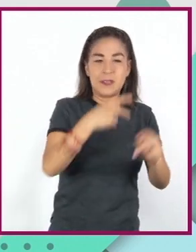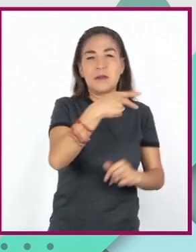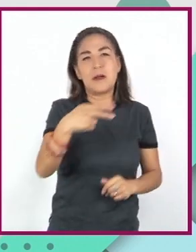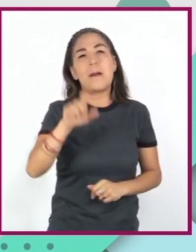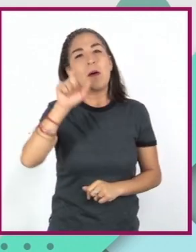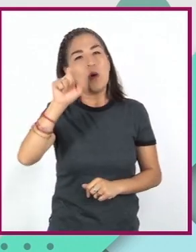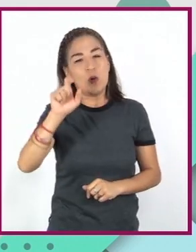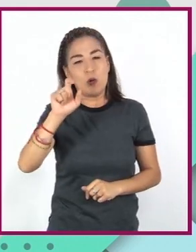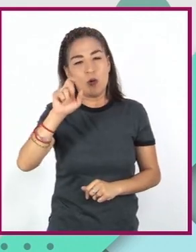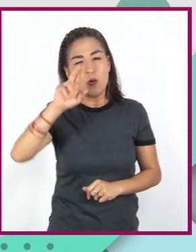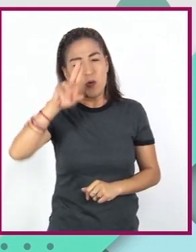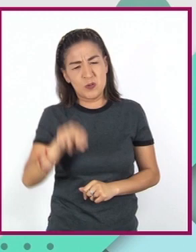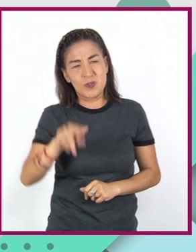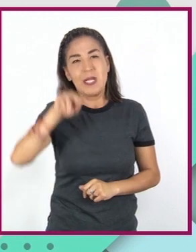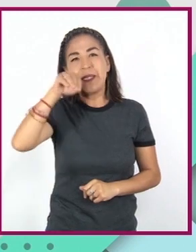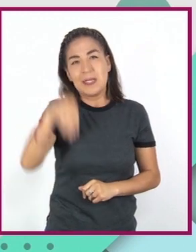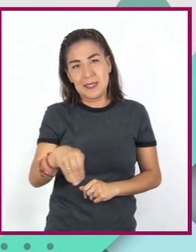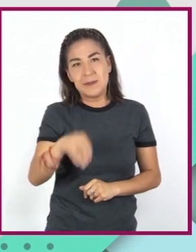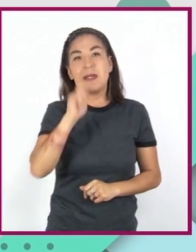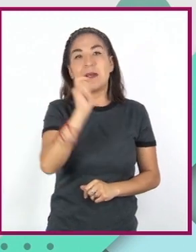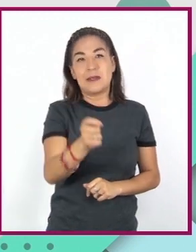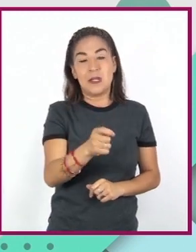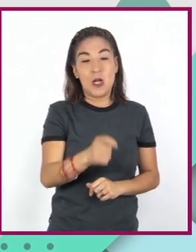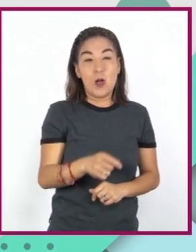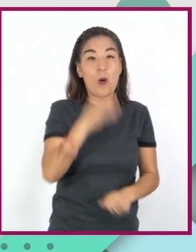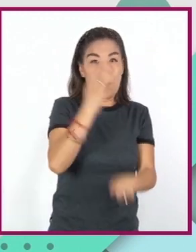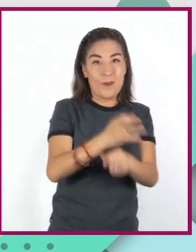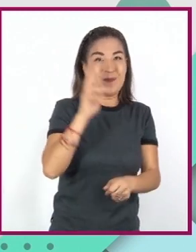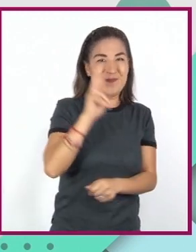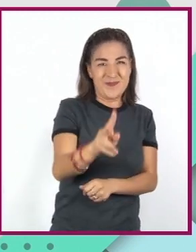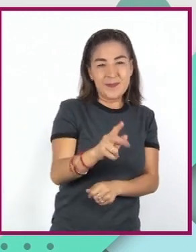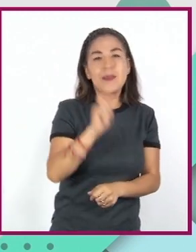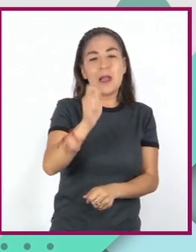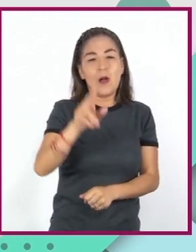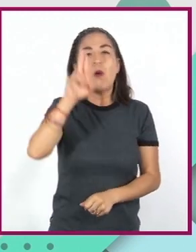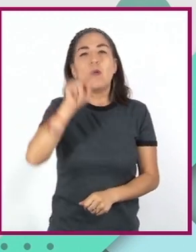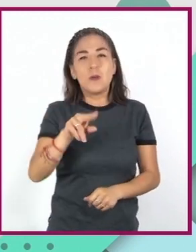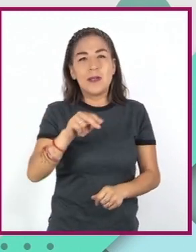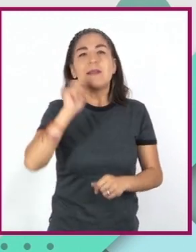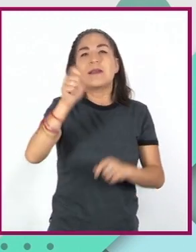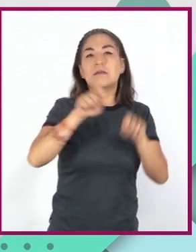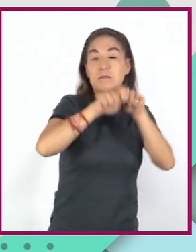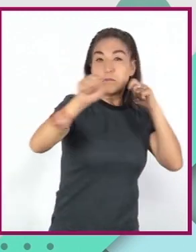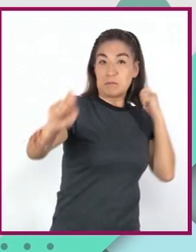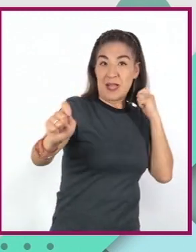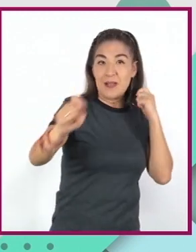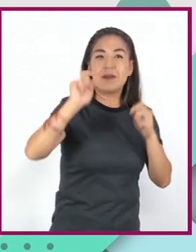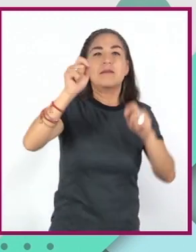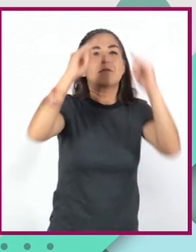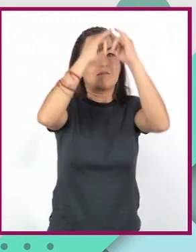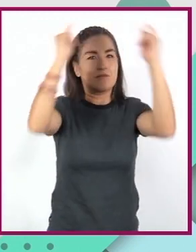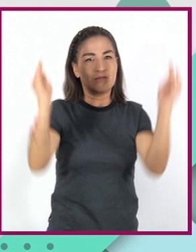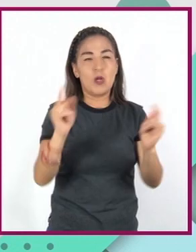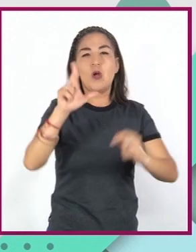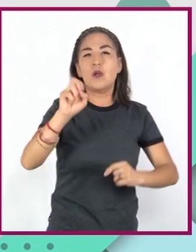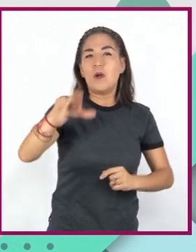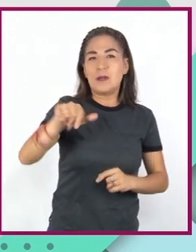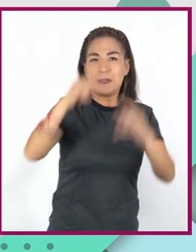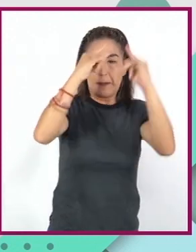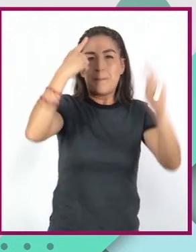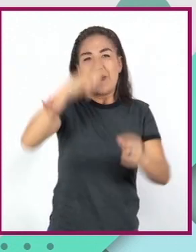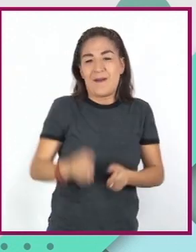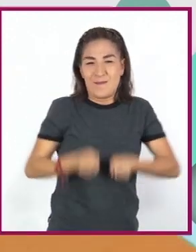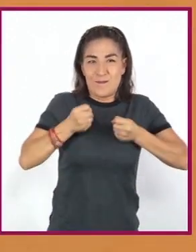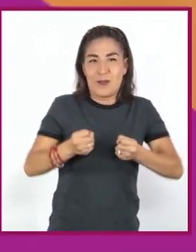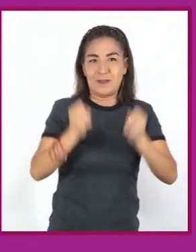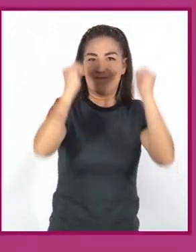Con esto, sabemos que se necesitan 80 metros de lona para reforzar el contorno de la carpa.